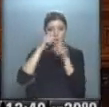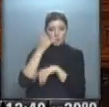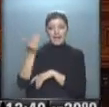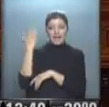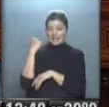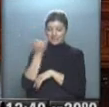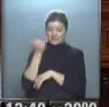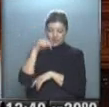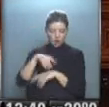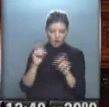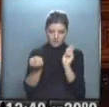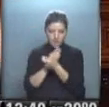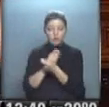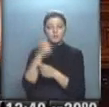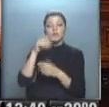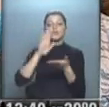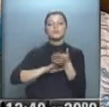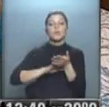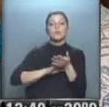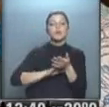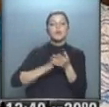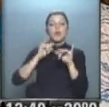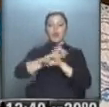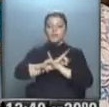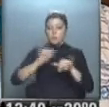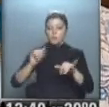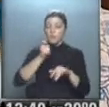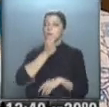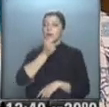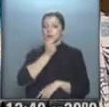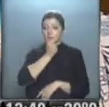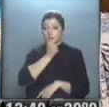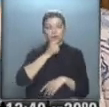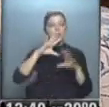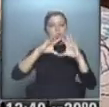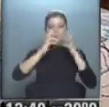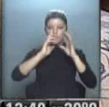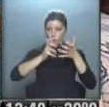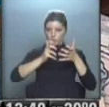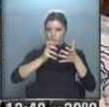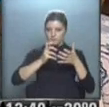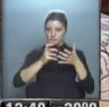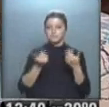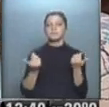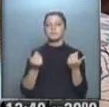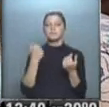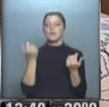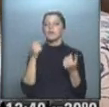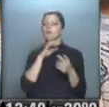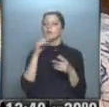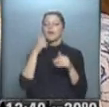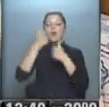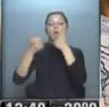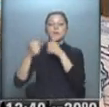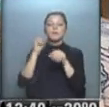existía, que tenía que ver con los contenidos premium, sobre todo de carácter deportivo, básicamente el fútbol. ¿Qué es lo que existe en Defensa de las